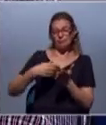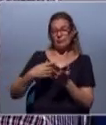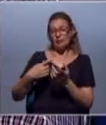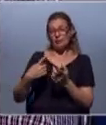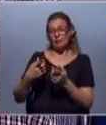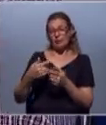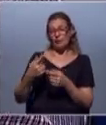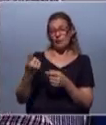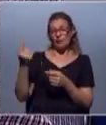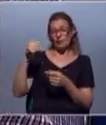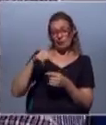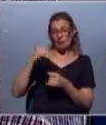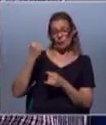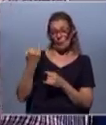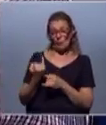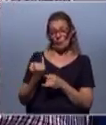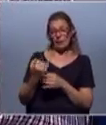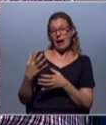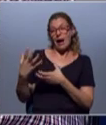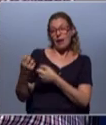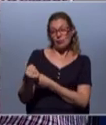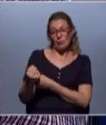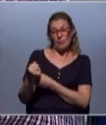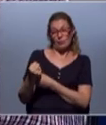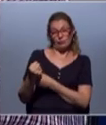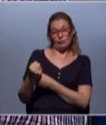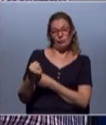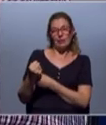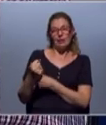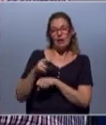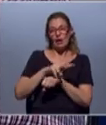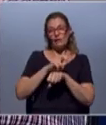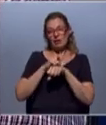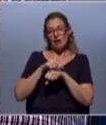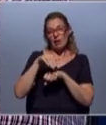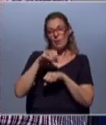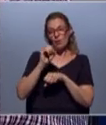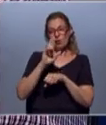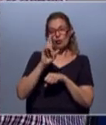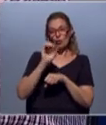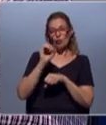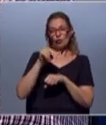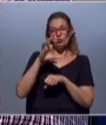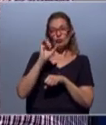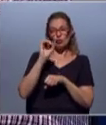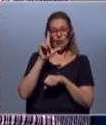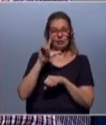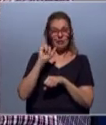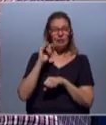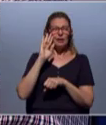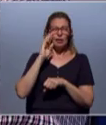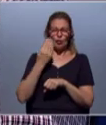vivido el acto electoral y marine adquirió fueros el fiscal morosoli en un acto que yo lo reconozco